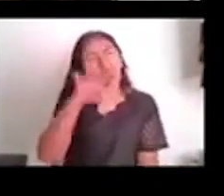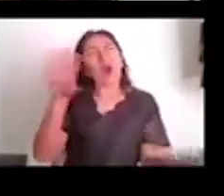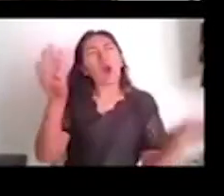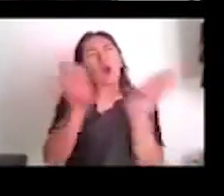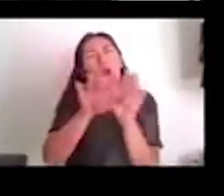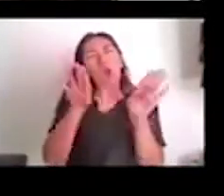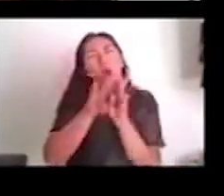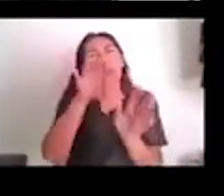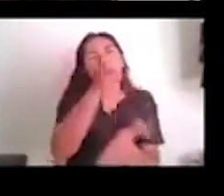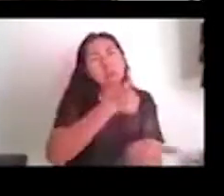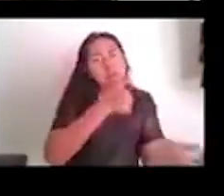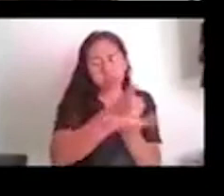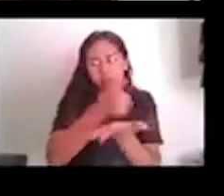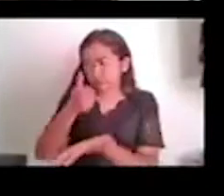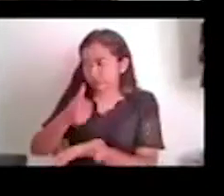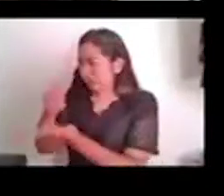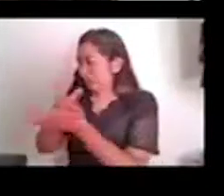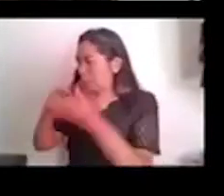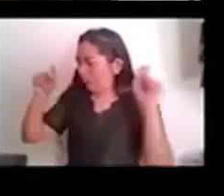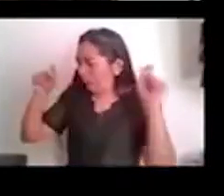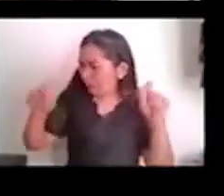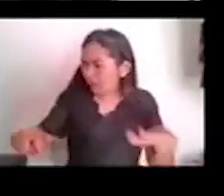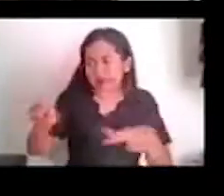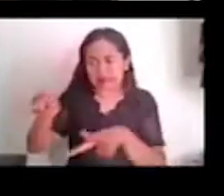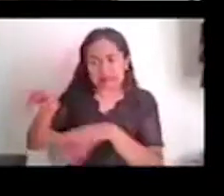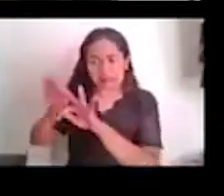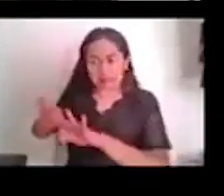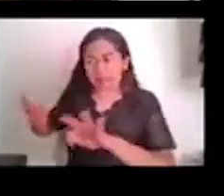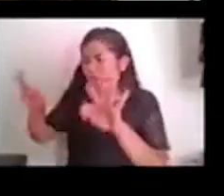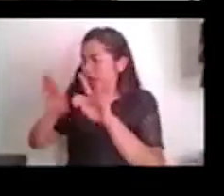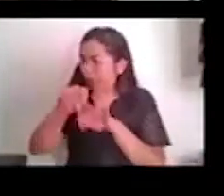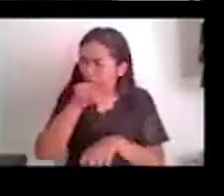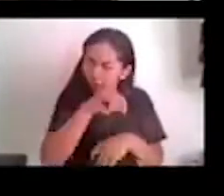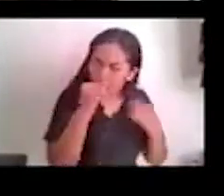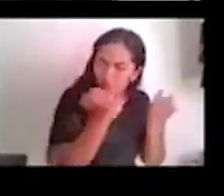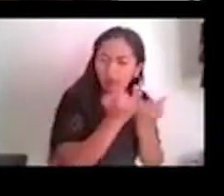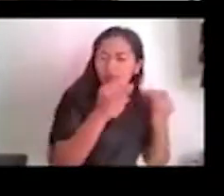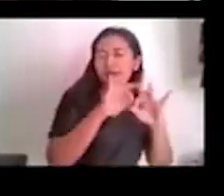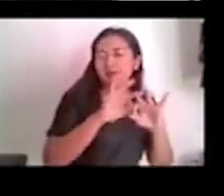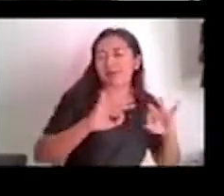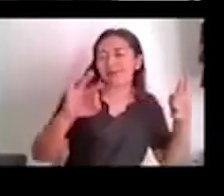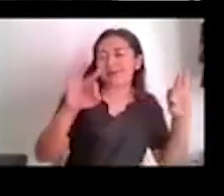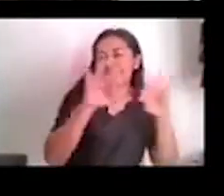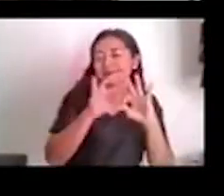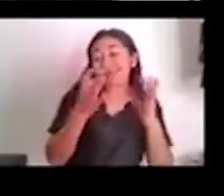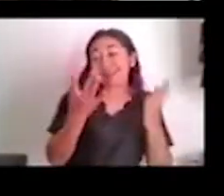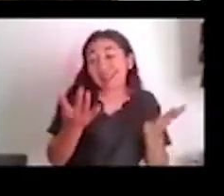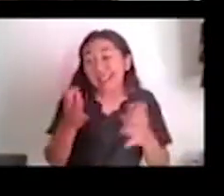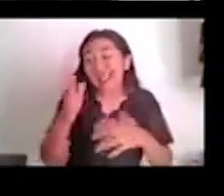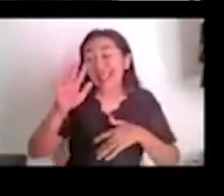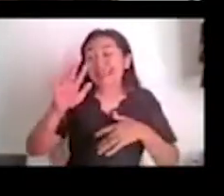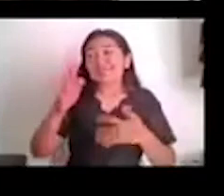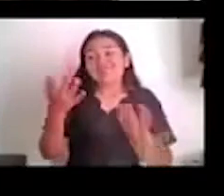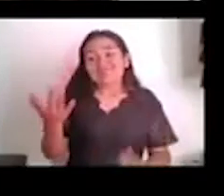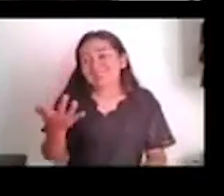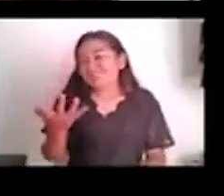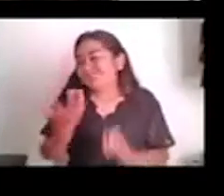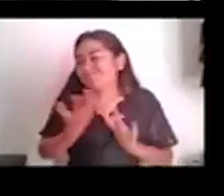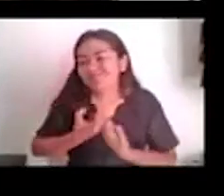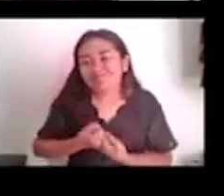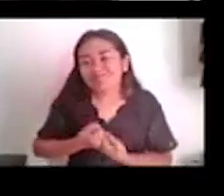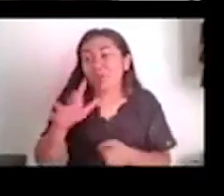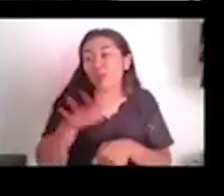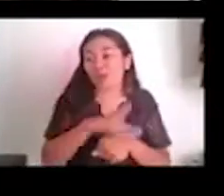estas ciudades gemelas con la misma importancia, ¿no? Desgraciadamente, creo que Tlatelolco fue manteniéndose un poco al margen, y después los